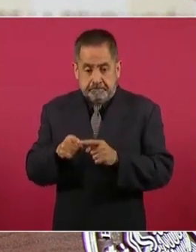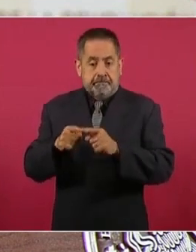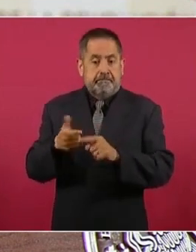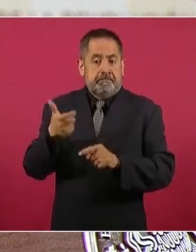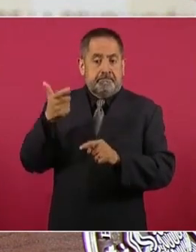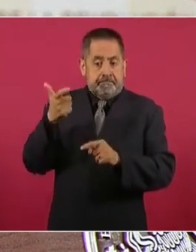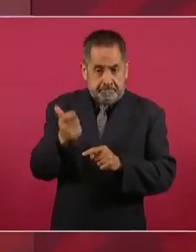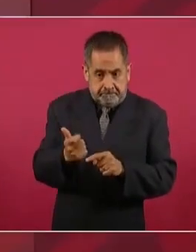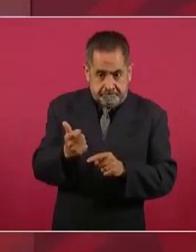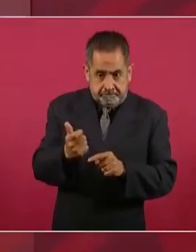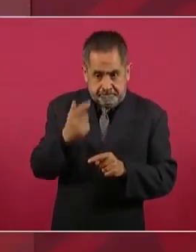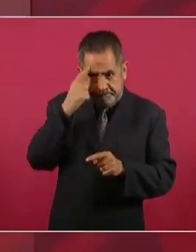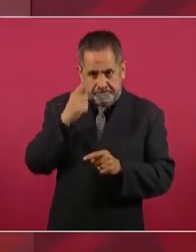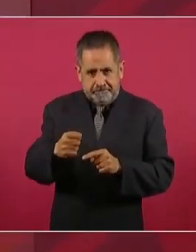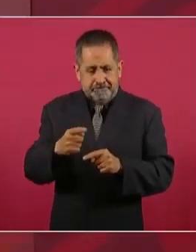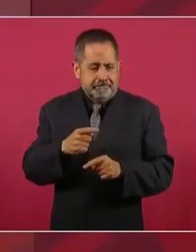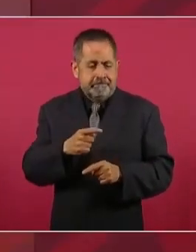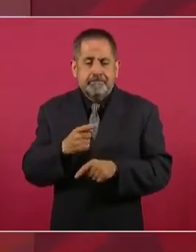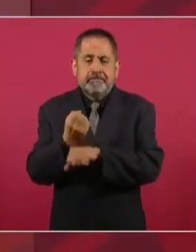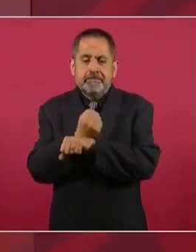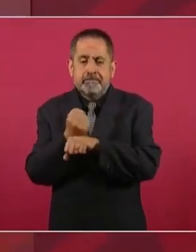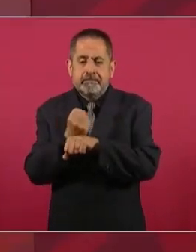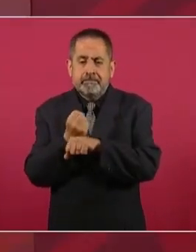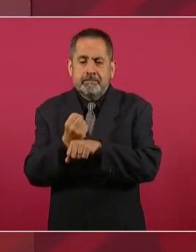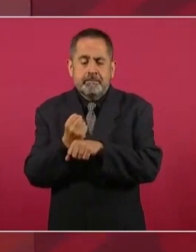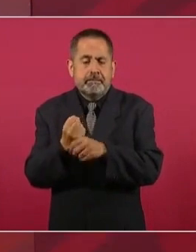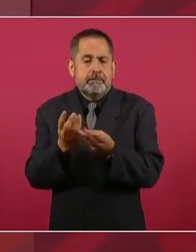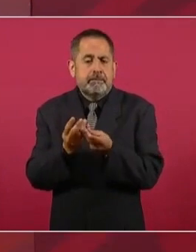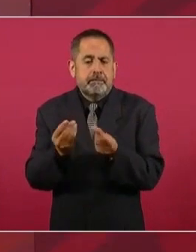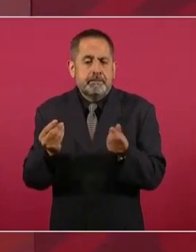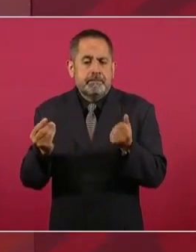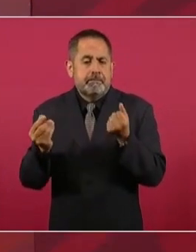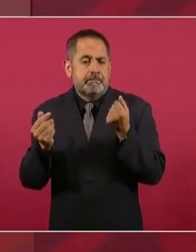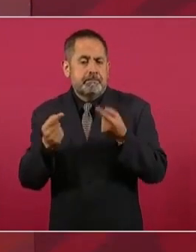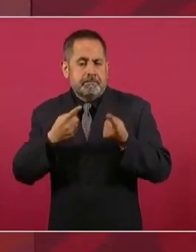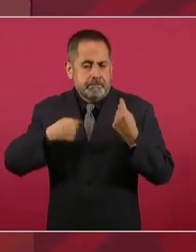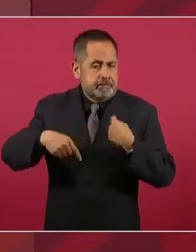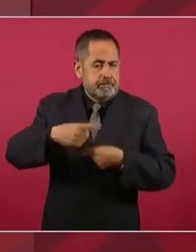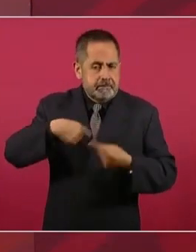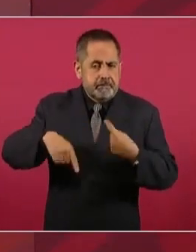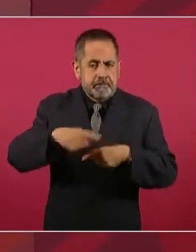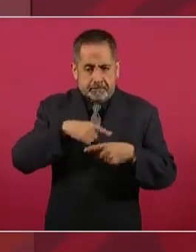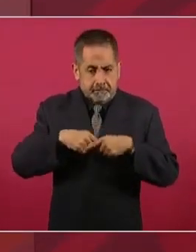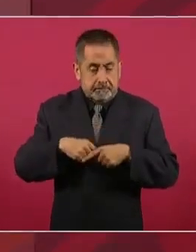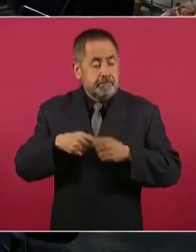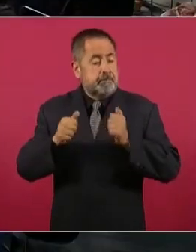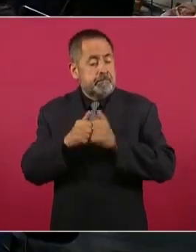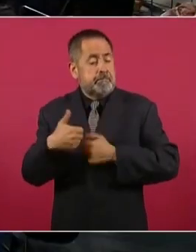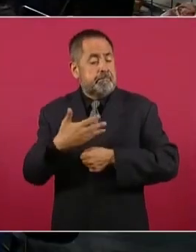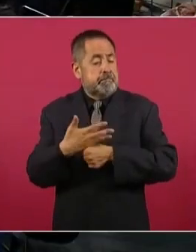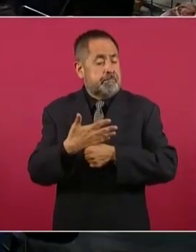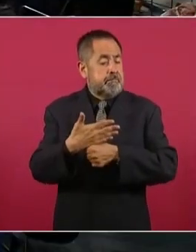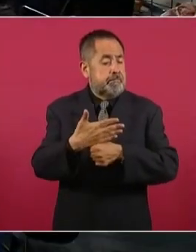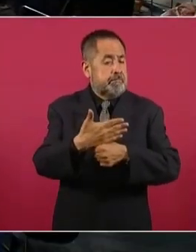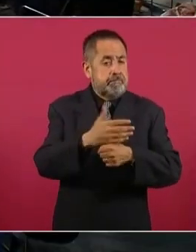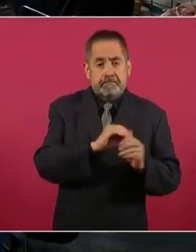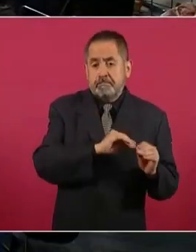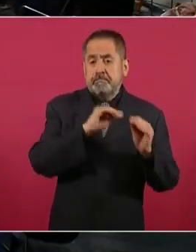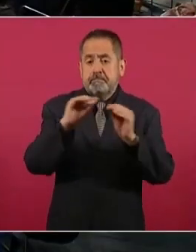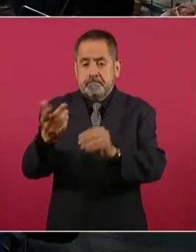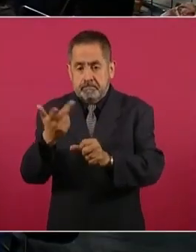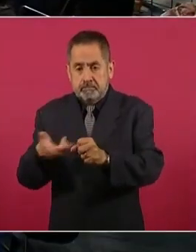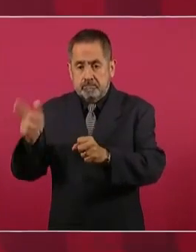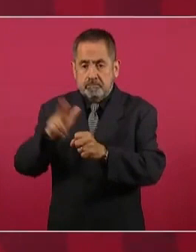adecuada para quitarle coágulos y que alcance en una ambulancia a llegar a una